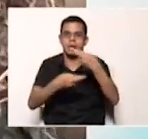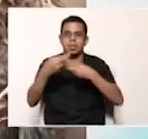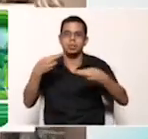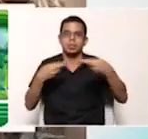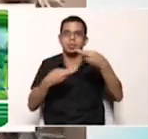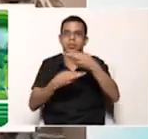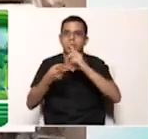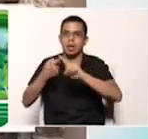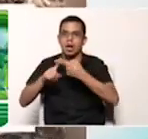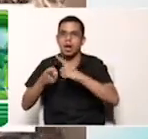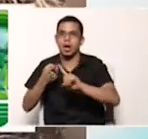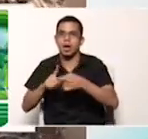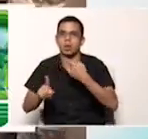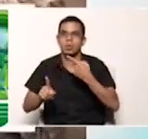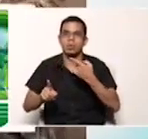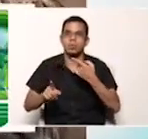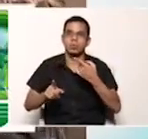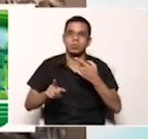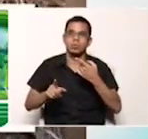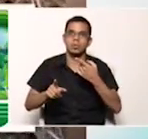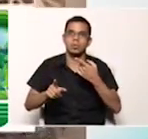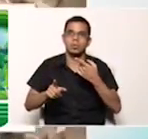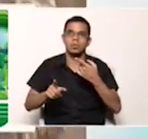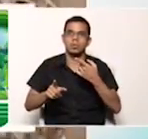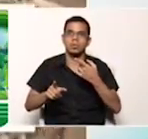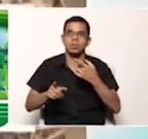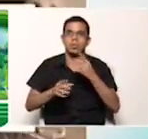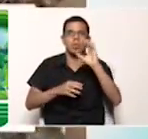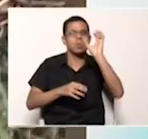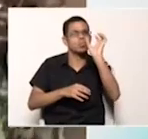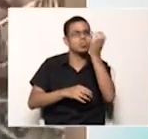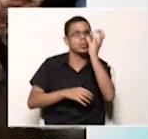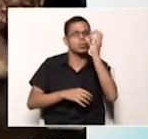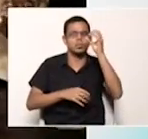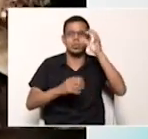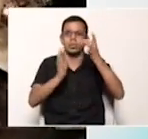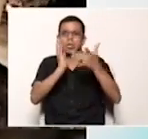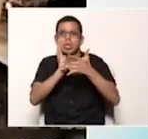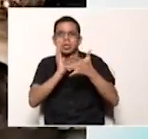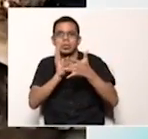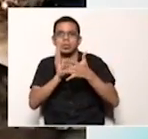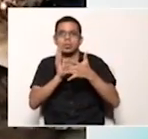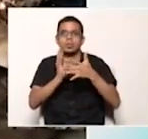reciclar para luces o bombillos y o palato.